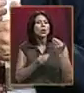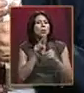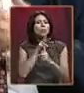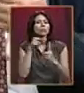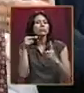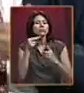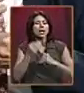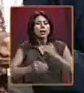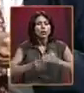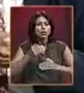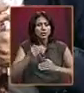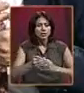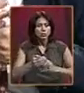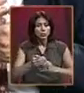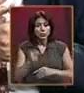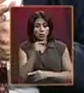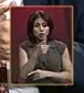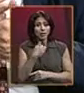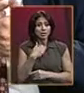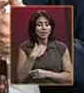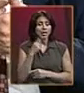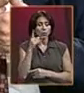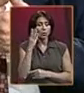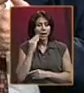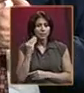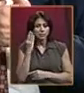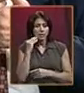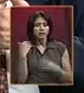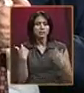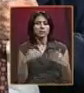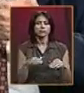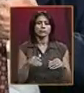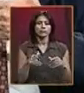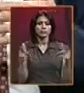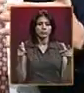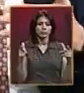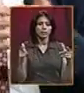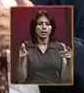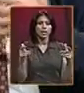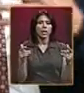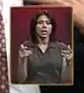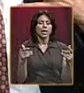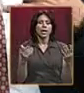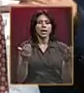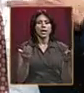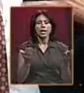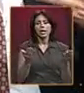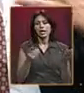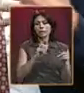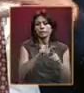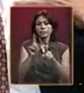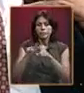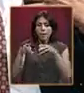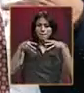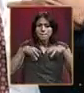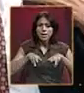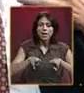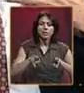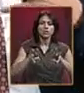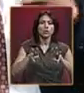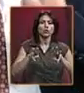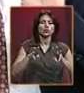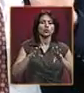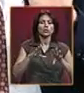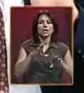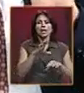proceso? Y usted tiene una enorme experiencia en medios y en vivir y en